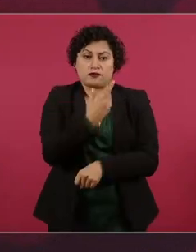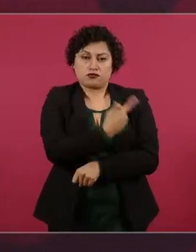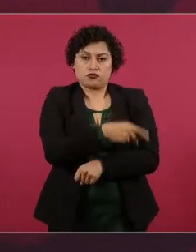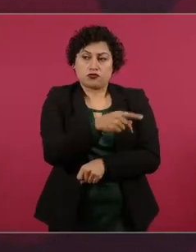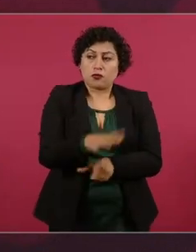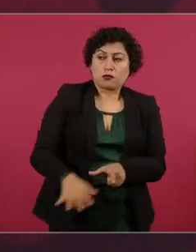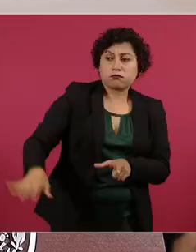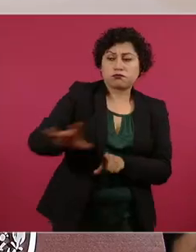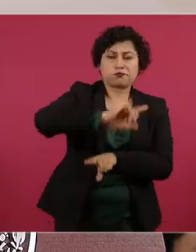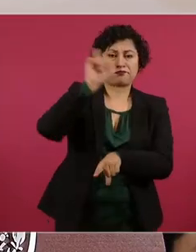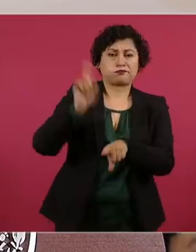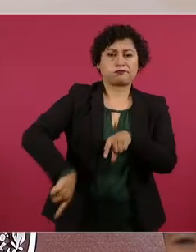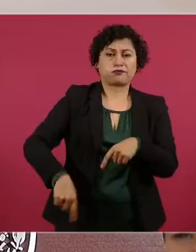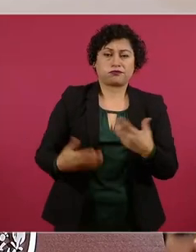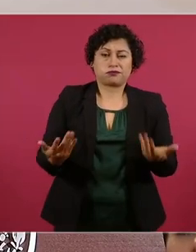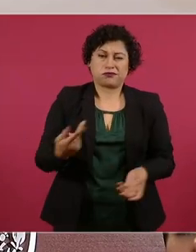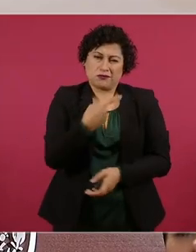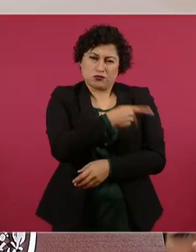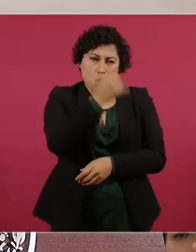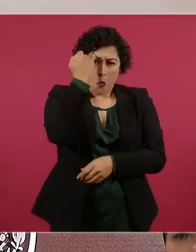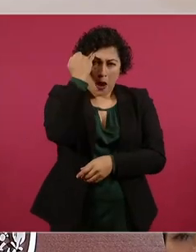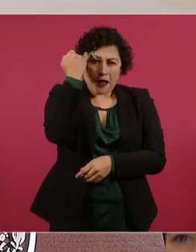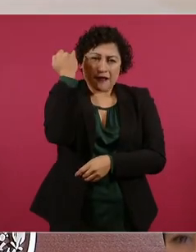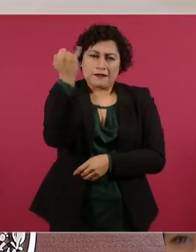Esa es su democracia.